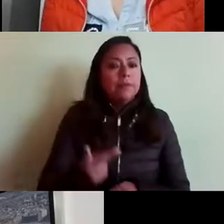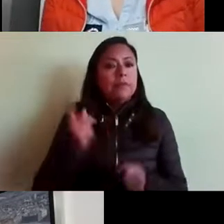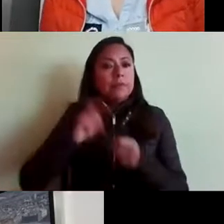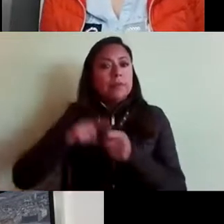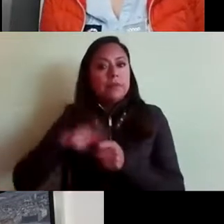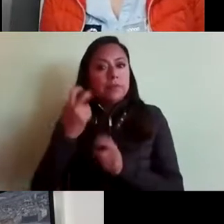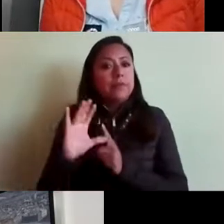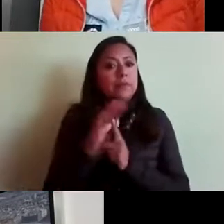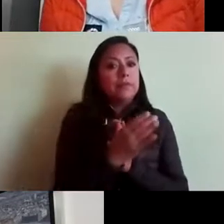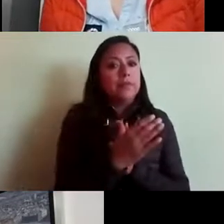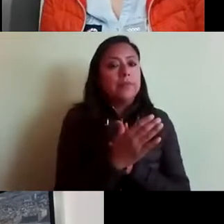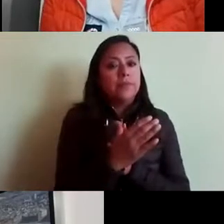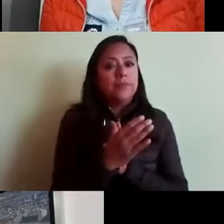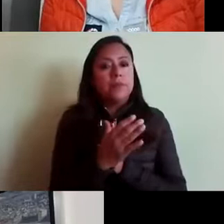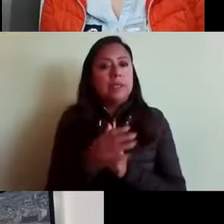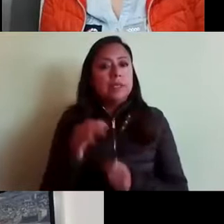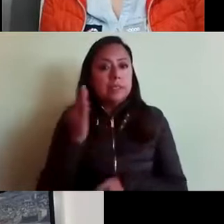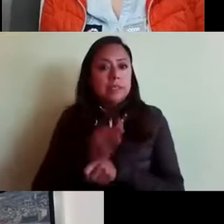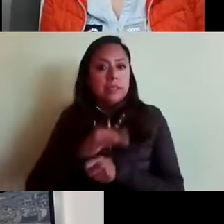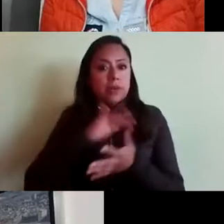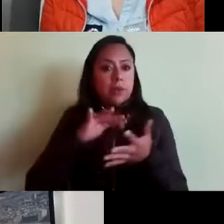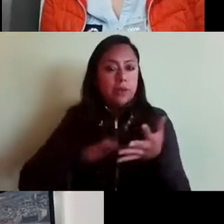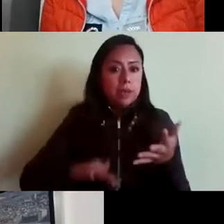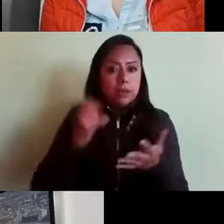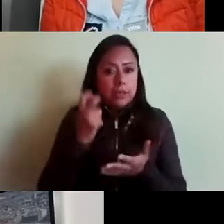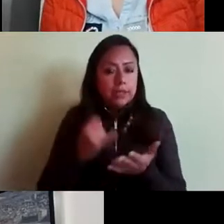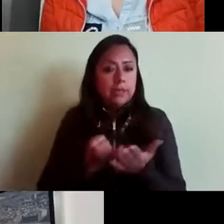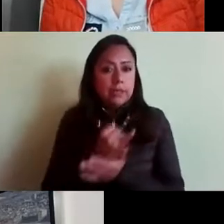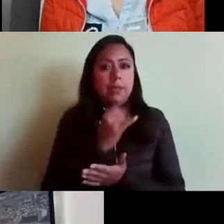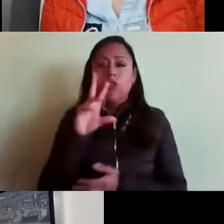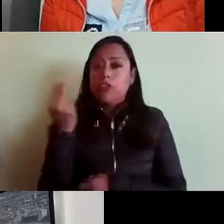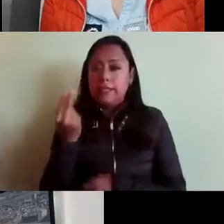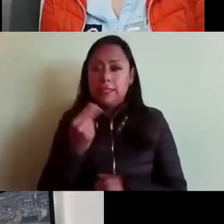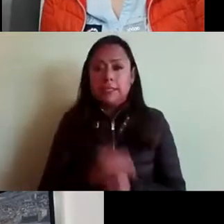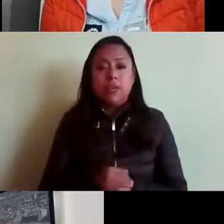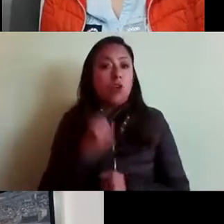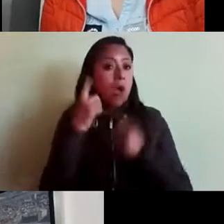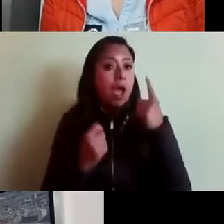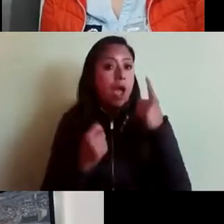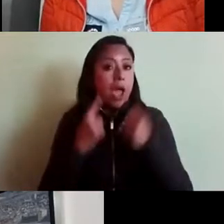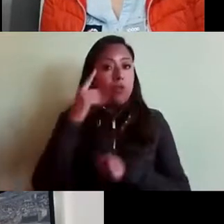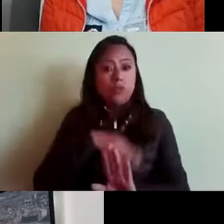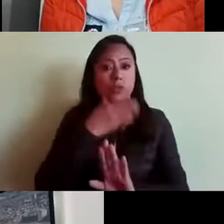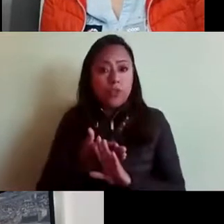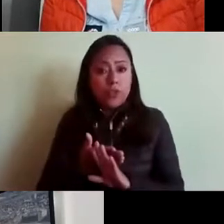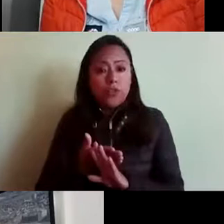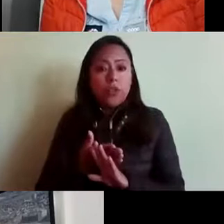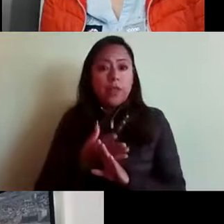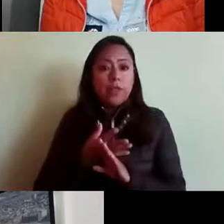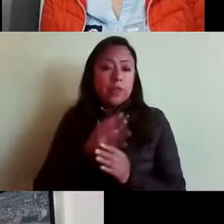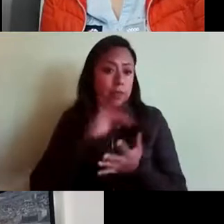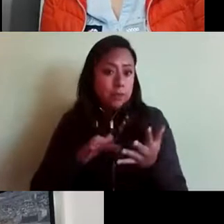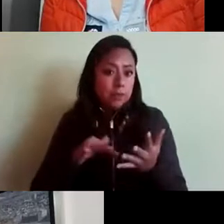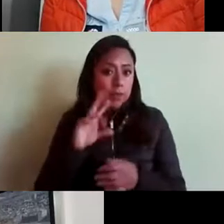comisión si es de dispensarse la lectura del dictamen de referencia. Quienes estén en contra de dispensar la lectura del dictamen de referencia,